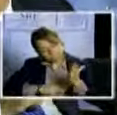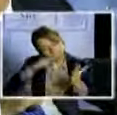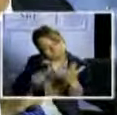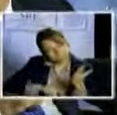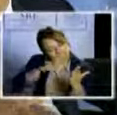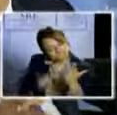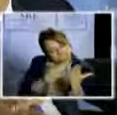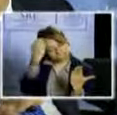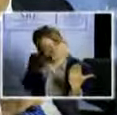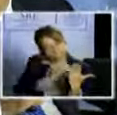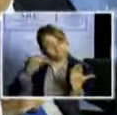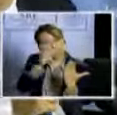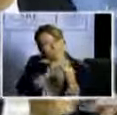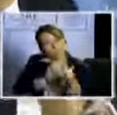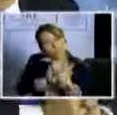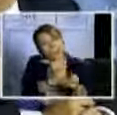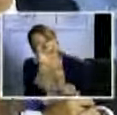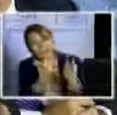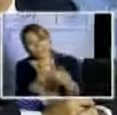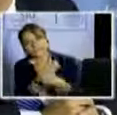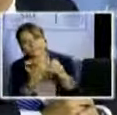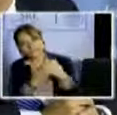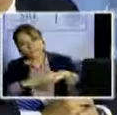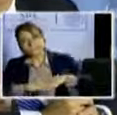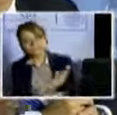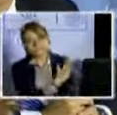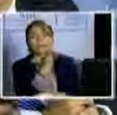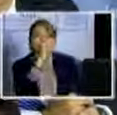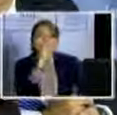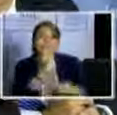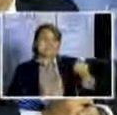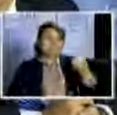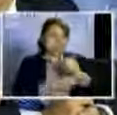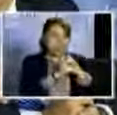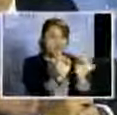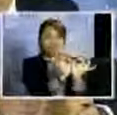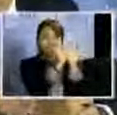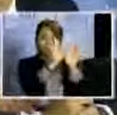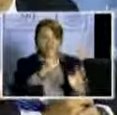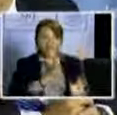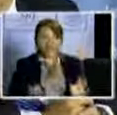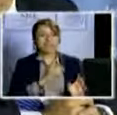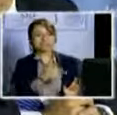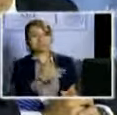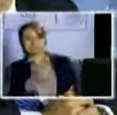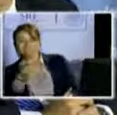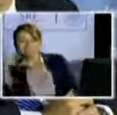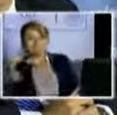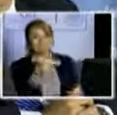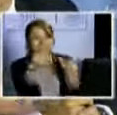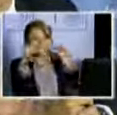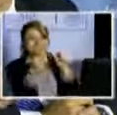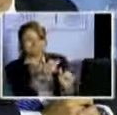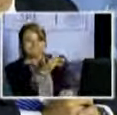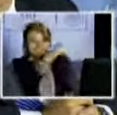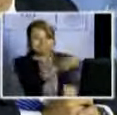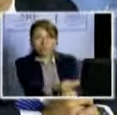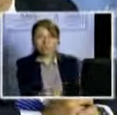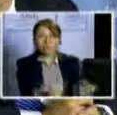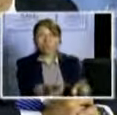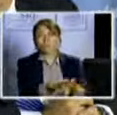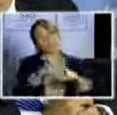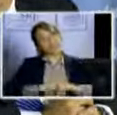forces interagenciales que están tratando de abordar problemas de una manera diferente y de llevar consigo, a través, si se quiere, de educación, si